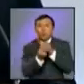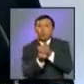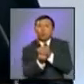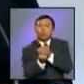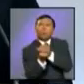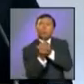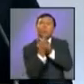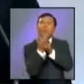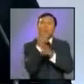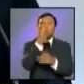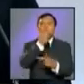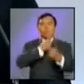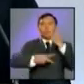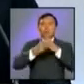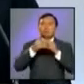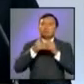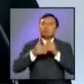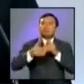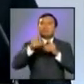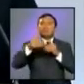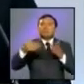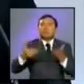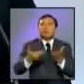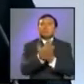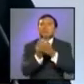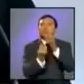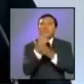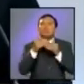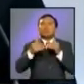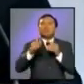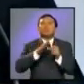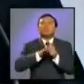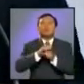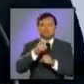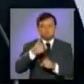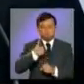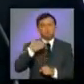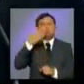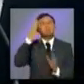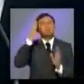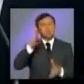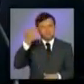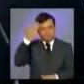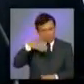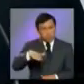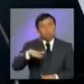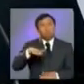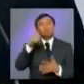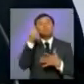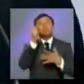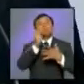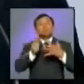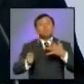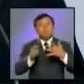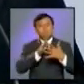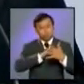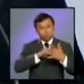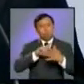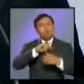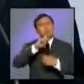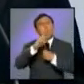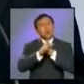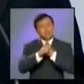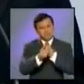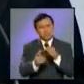candidato Y tenemos un gran candidato Pero el día de ayer no me gustó no esperaba que atacara que agrediera pero sí